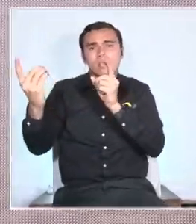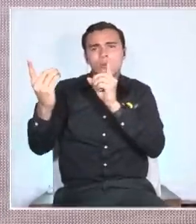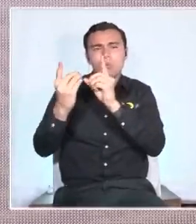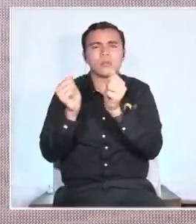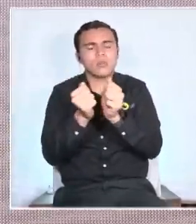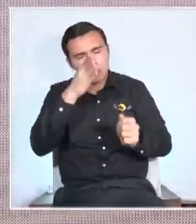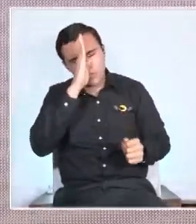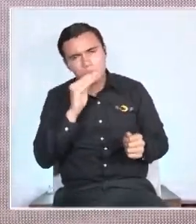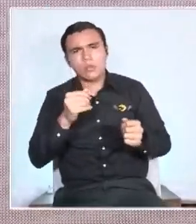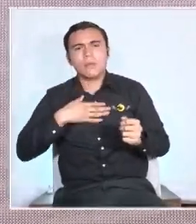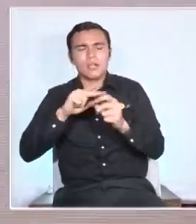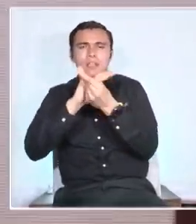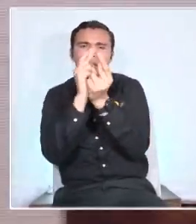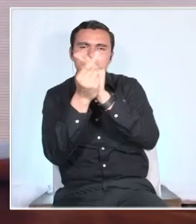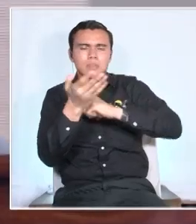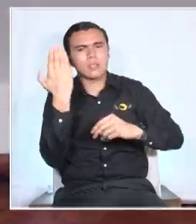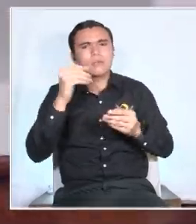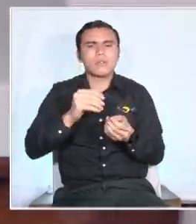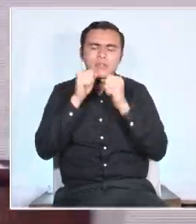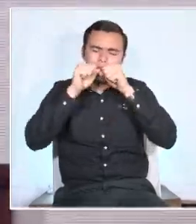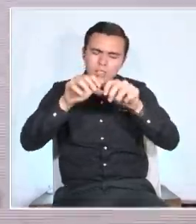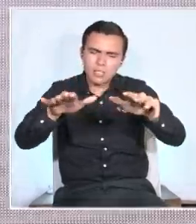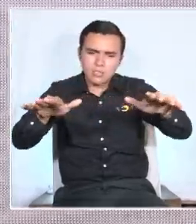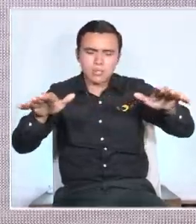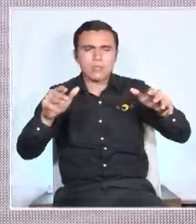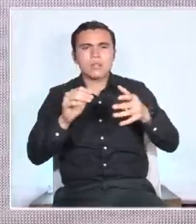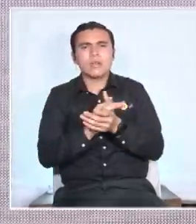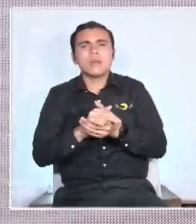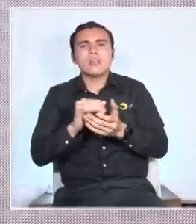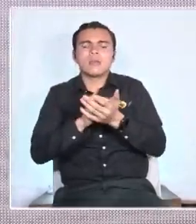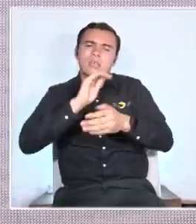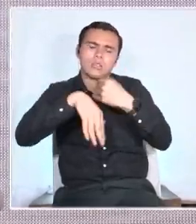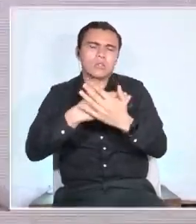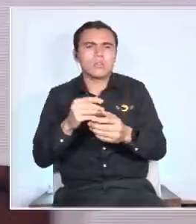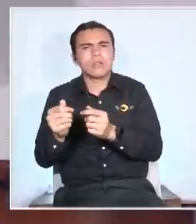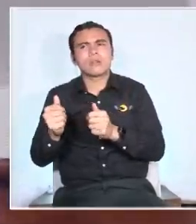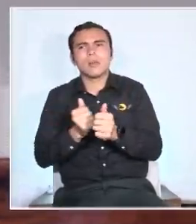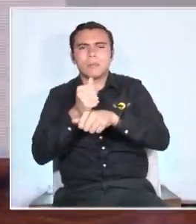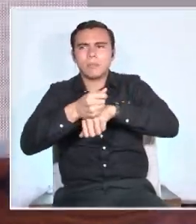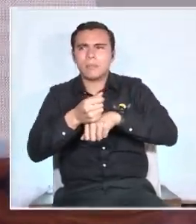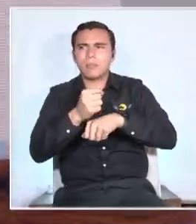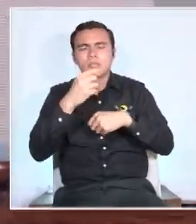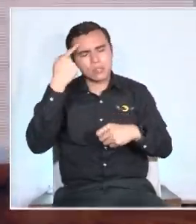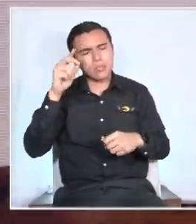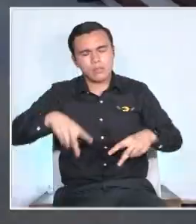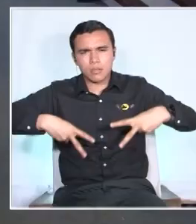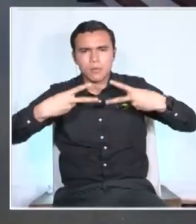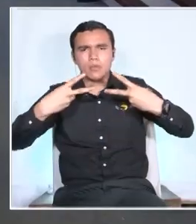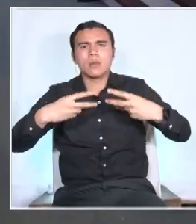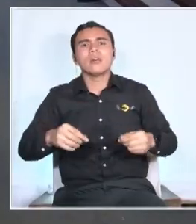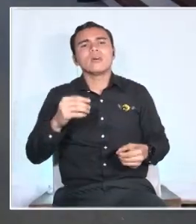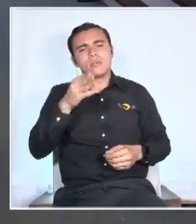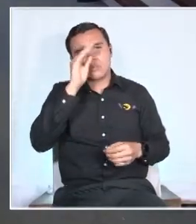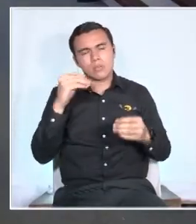me volvió Dios a restaurar y a bendecir. Y déjame decirte que todo lo que pasa en nuestra vida es porque Dios tiene un